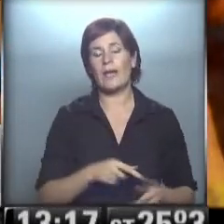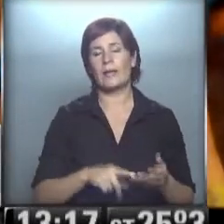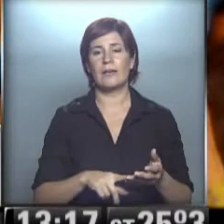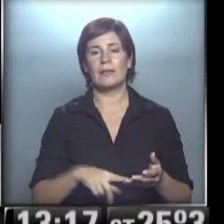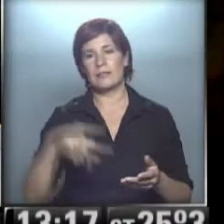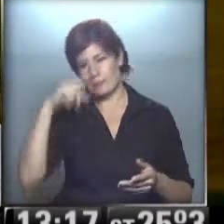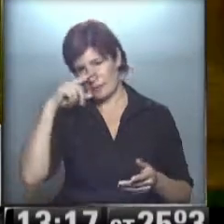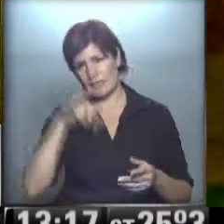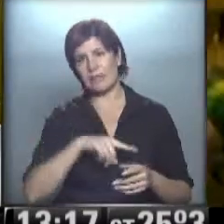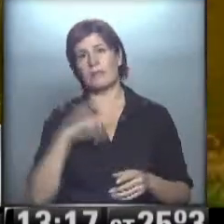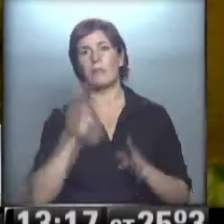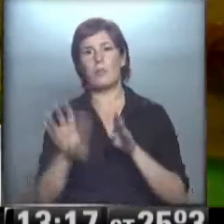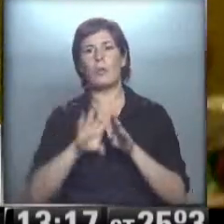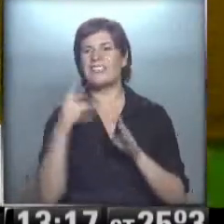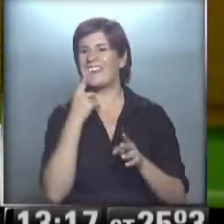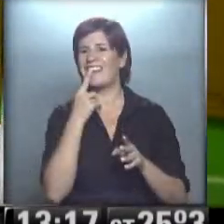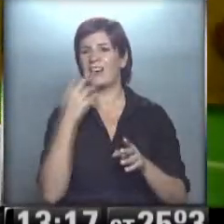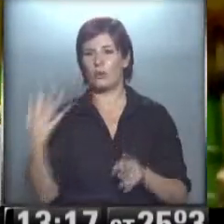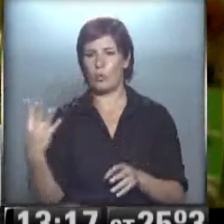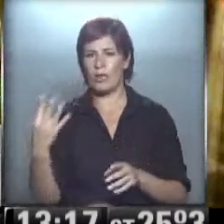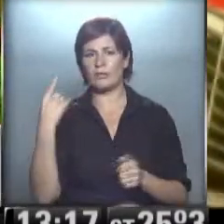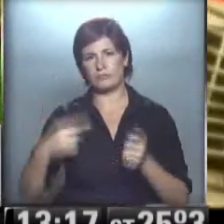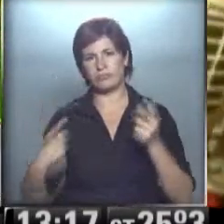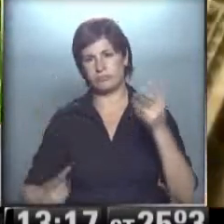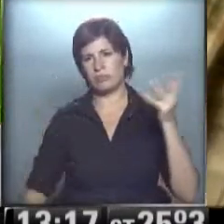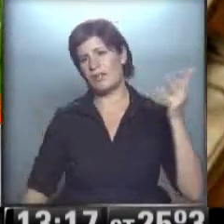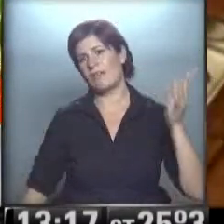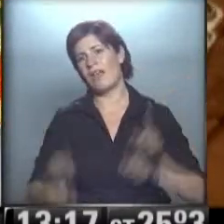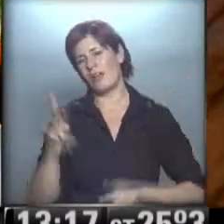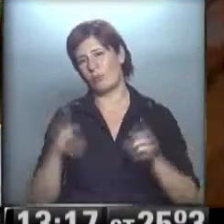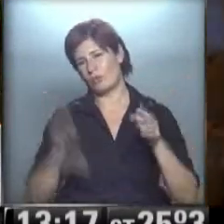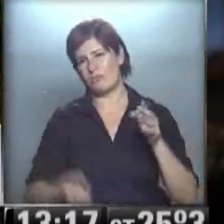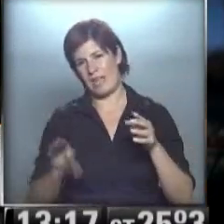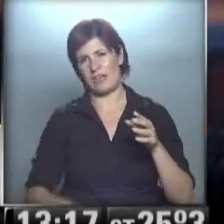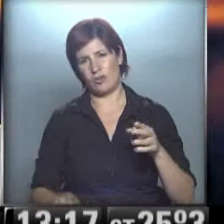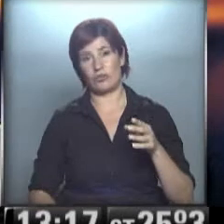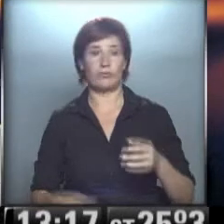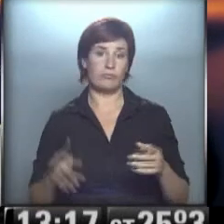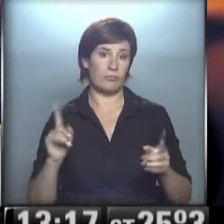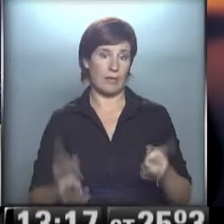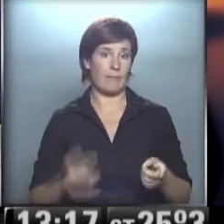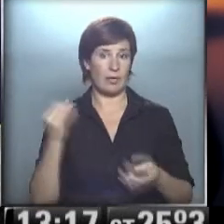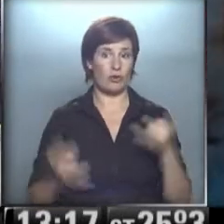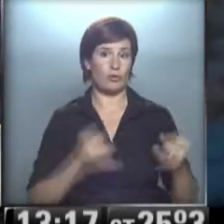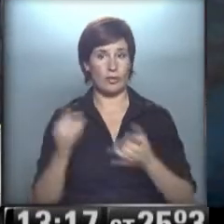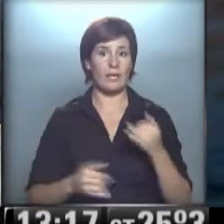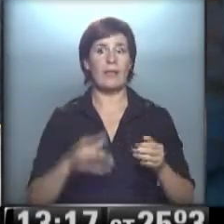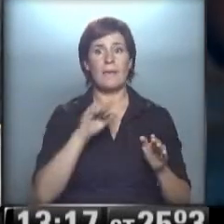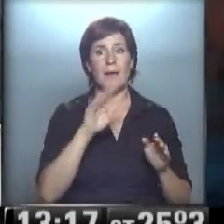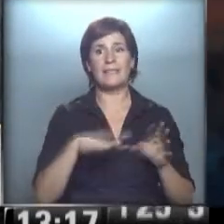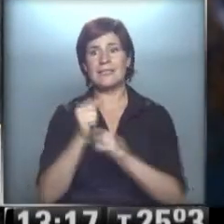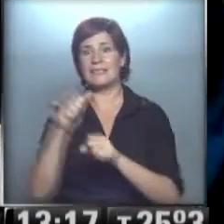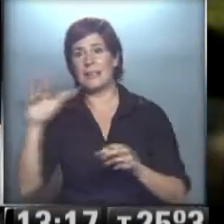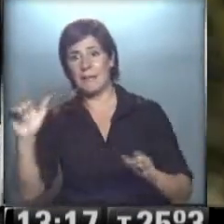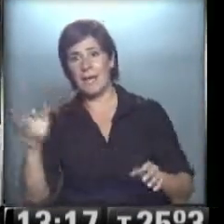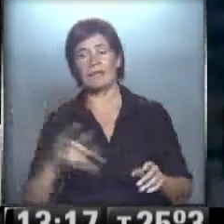Fernández tiene 4, y ahí están también otros filmes que recibieron menor cantidad de nominaciones, pero que también hay que destacar, como De Martes a Martes, La Vida